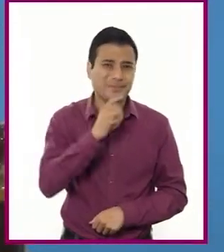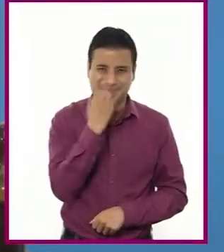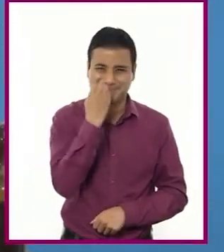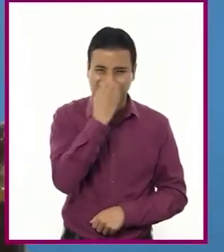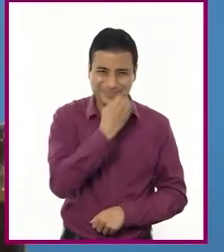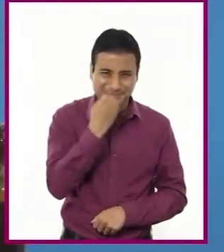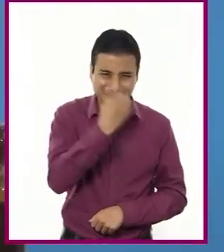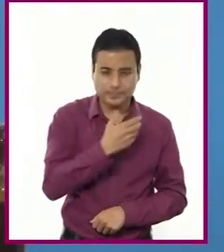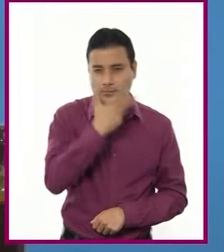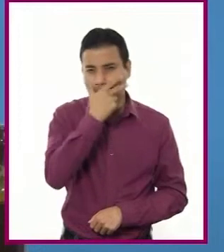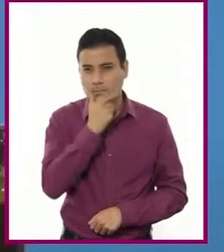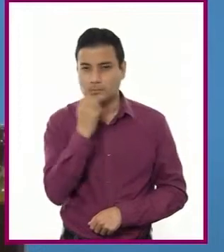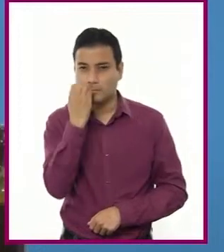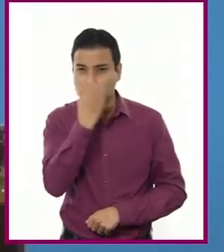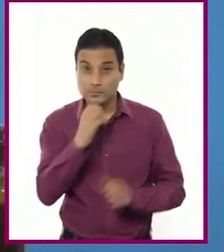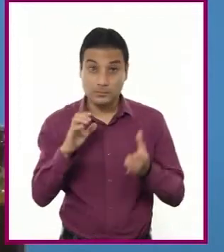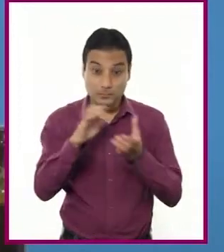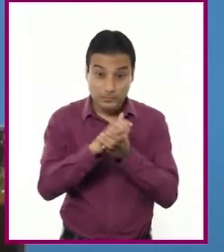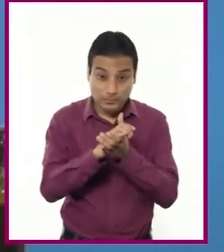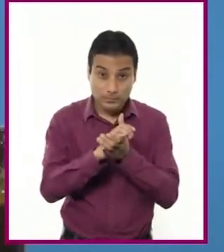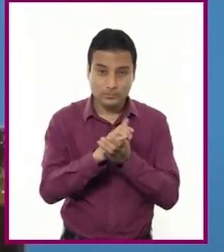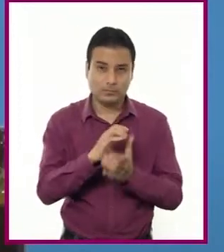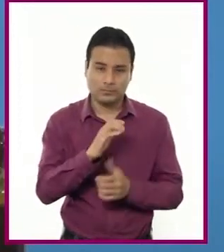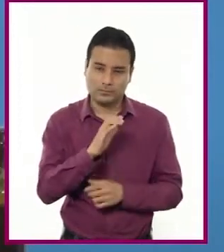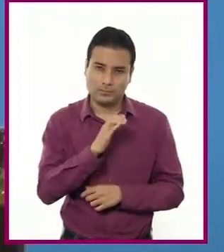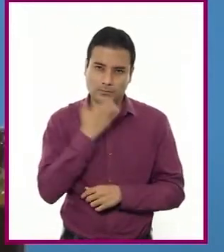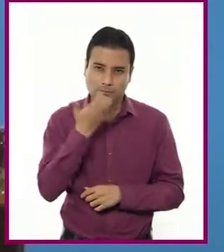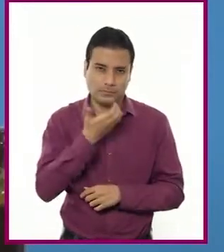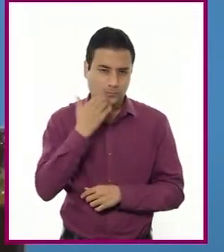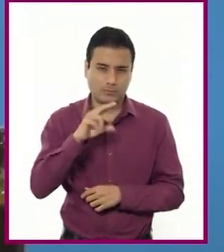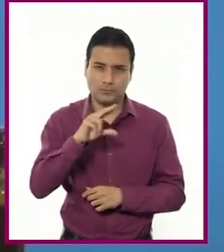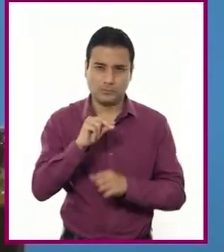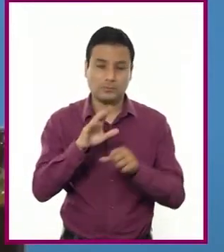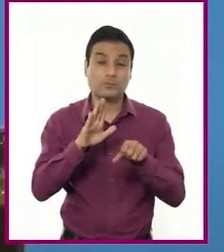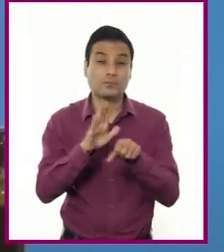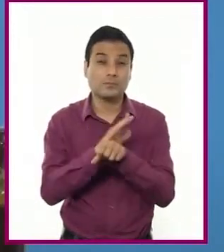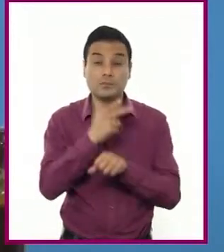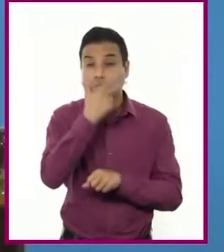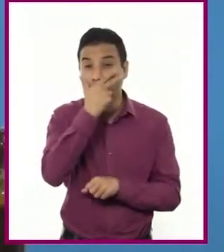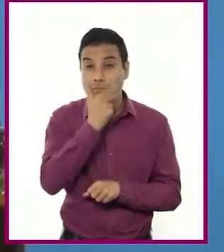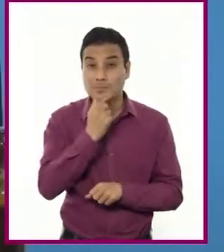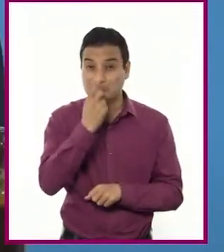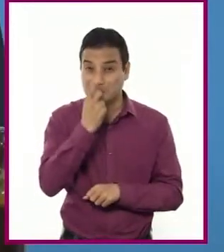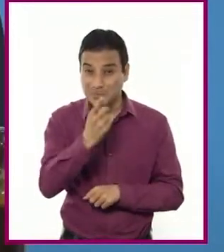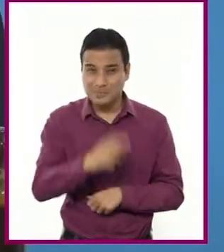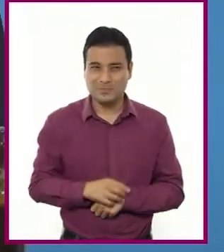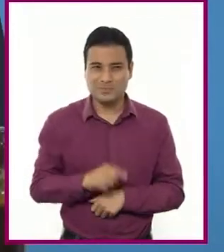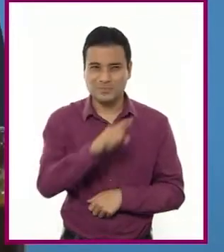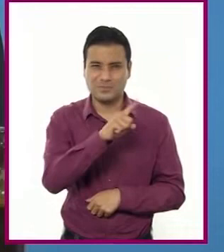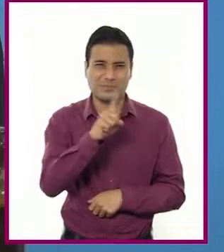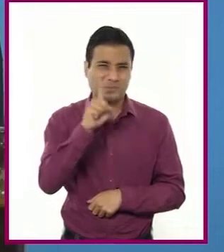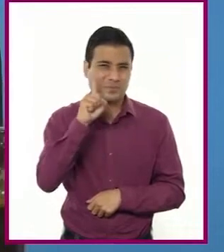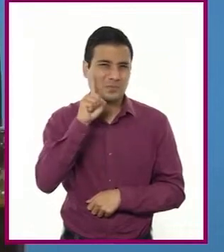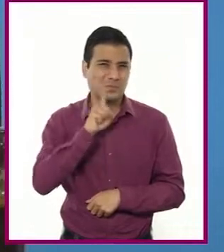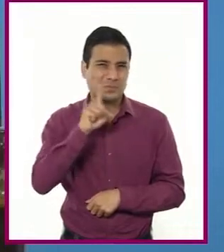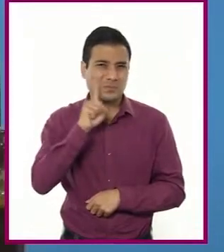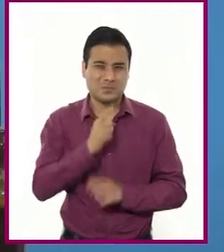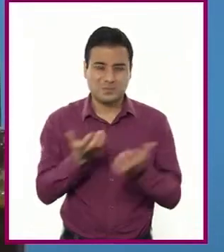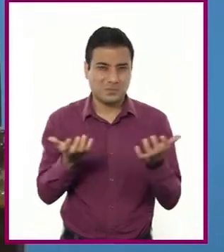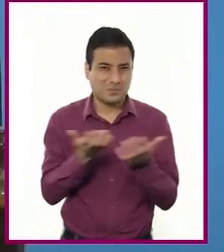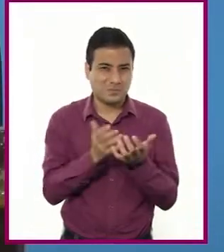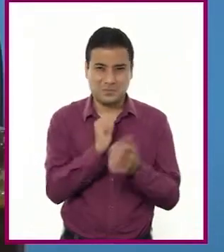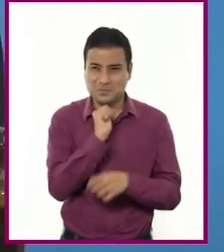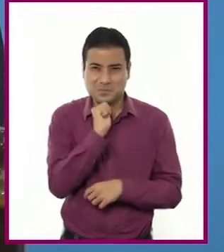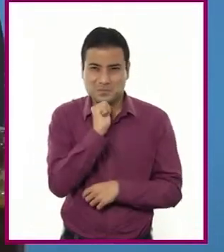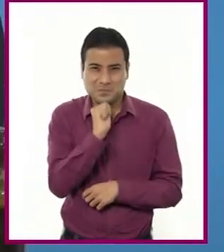frailes no fueron comunes, pues los muchachos alegaban que ellas se criaban ociosas y a los maridos los